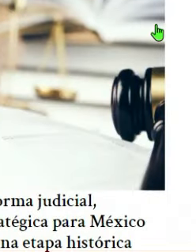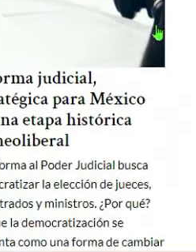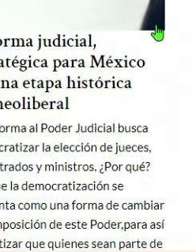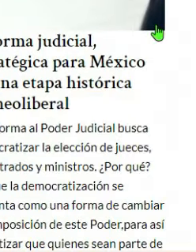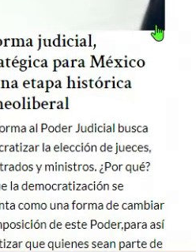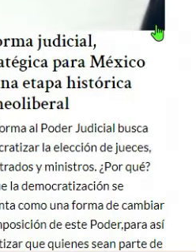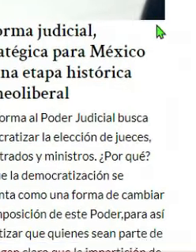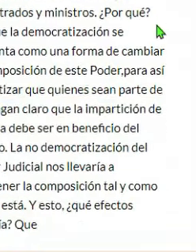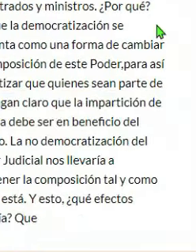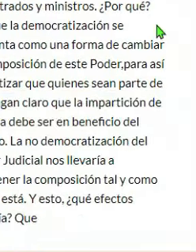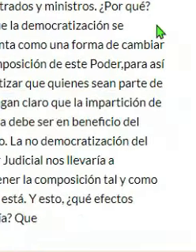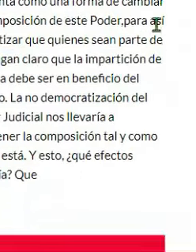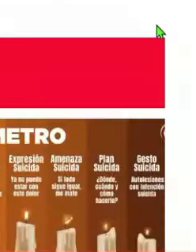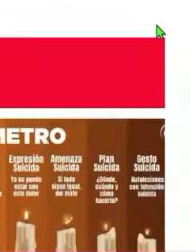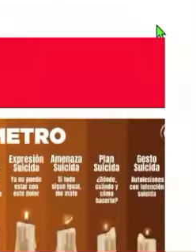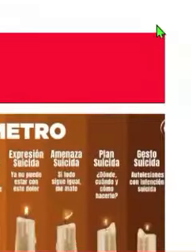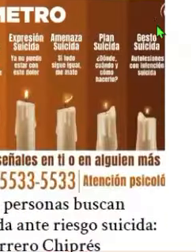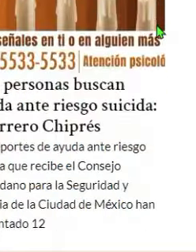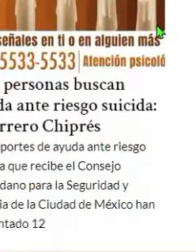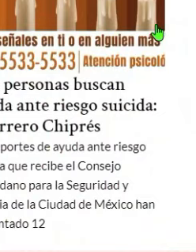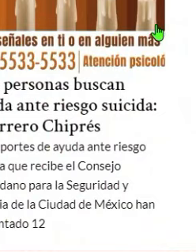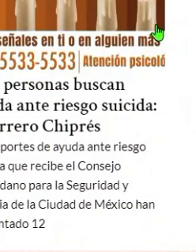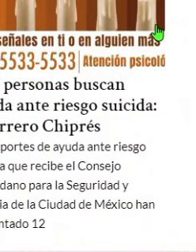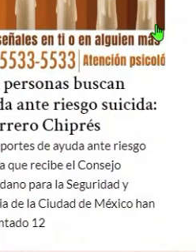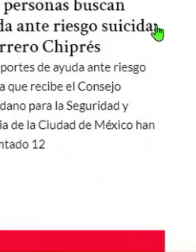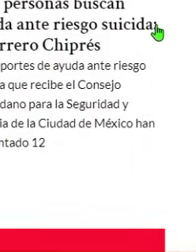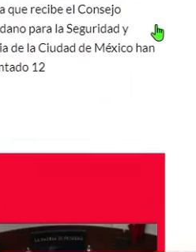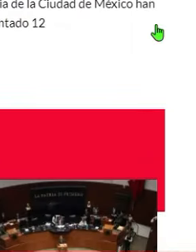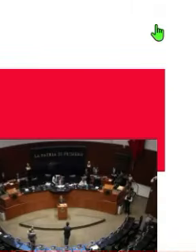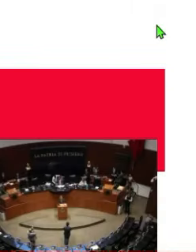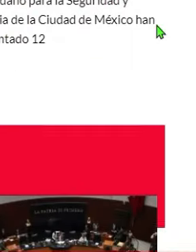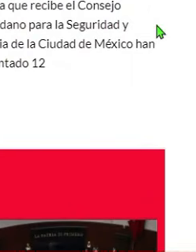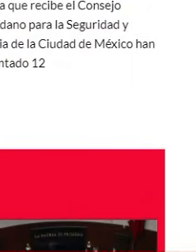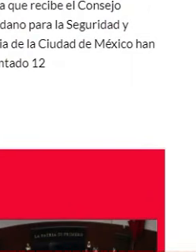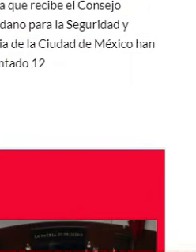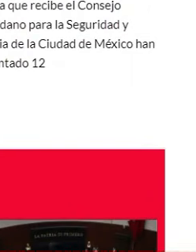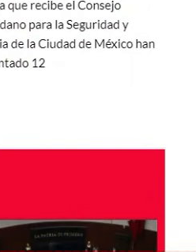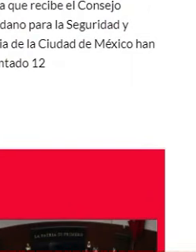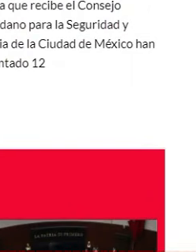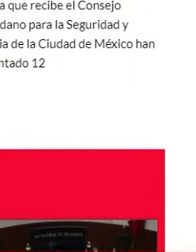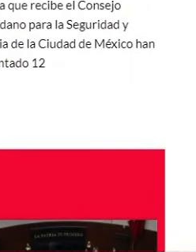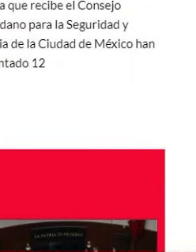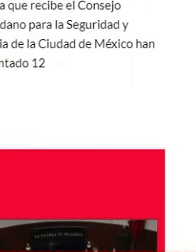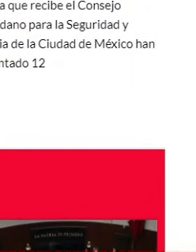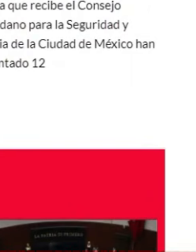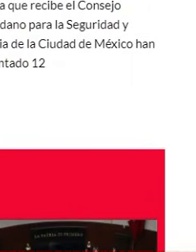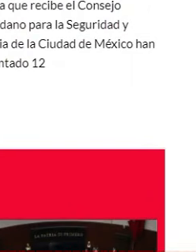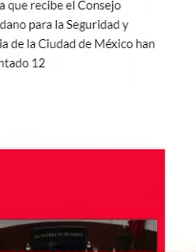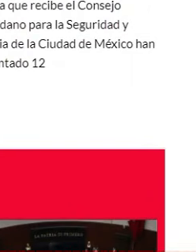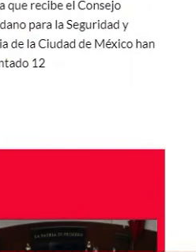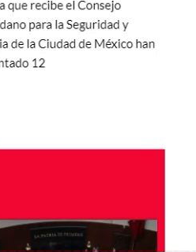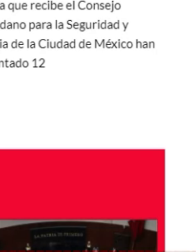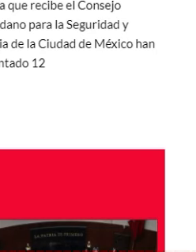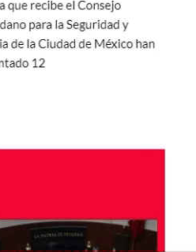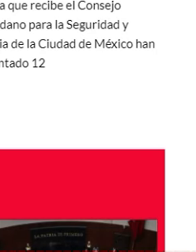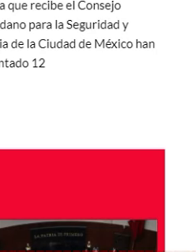climático, y no aparece. Ah, bueno, aquí hay una notita hasta abajo, por violencia en